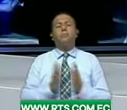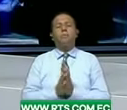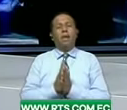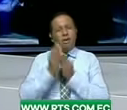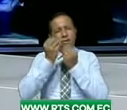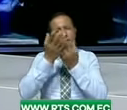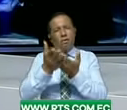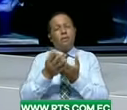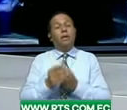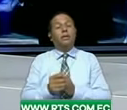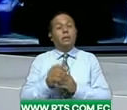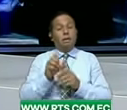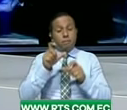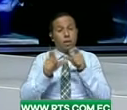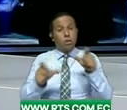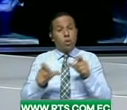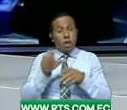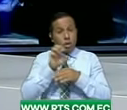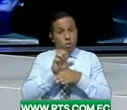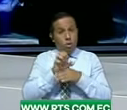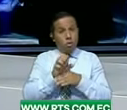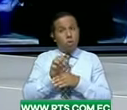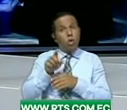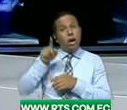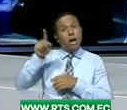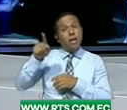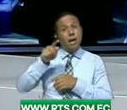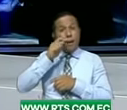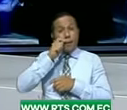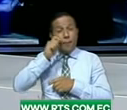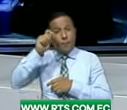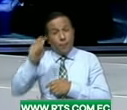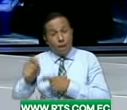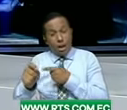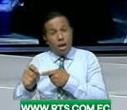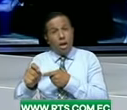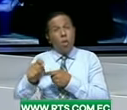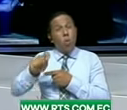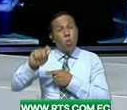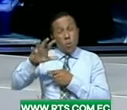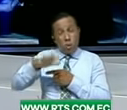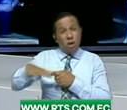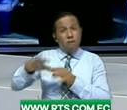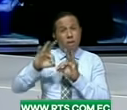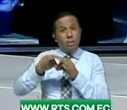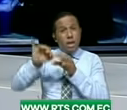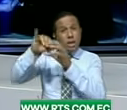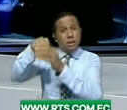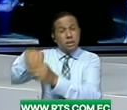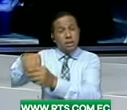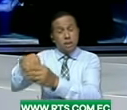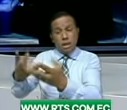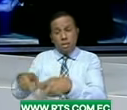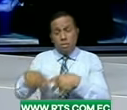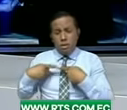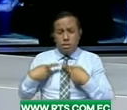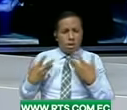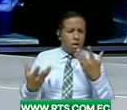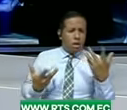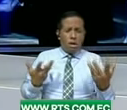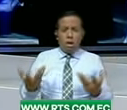los ecuatorianos que se encuentran en Ucrania entregaron en el Palacio de Gobierno una carta dirigida al presidente de la República, Guillermo Lasso,